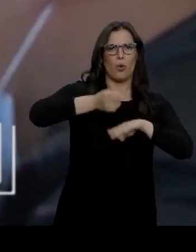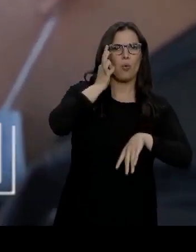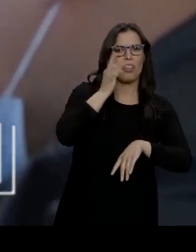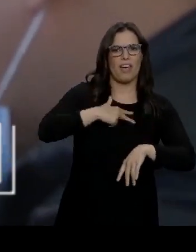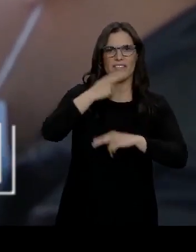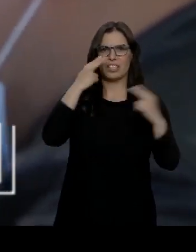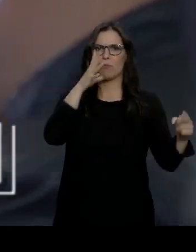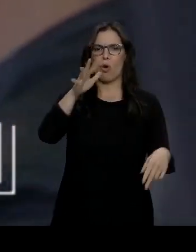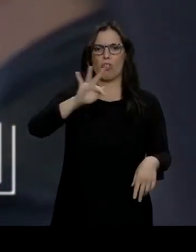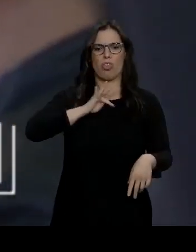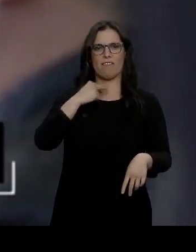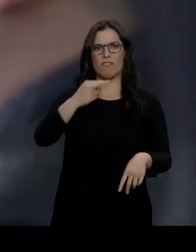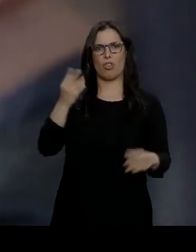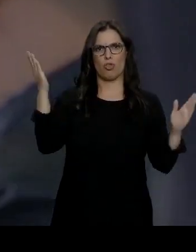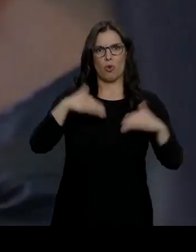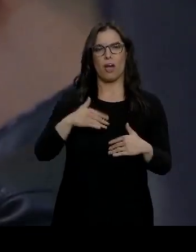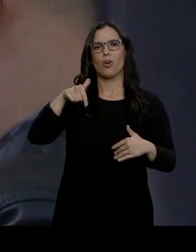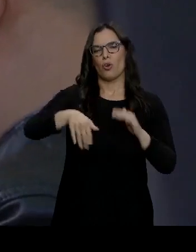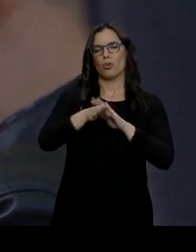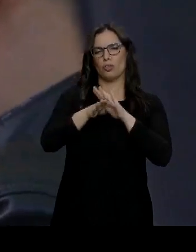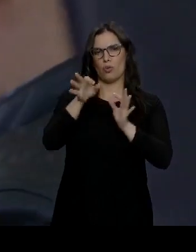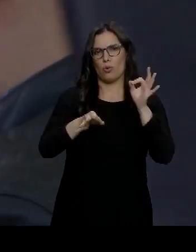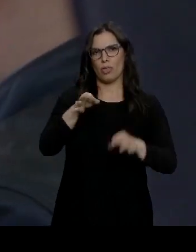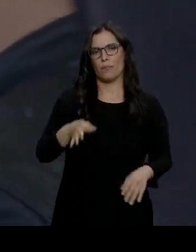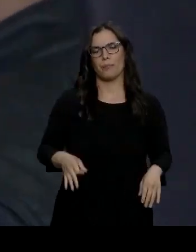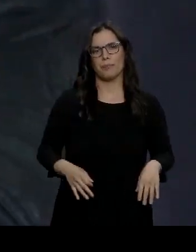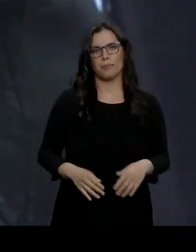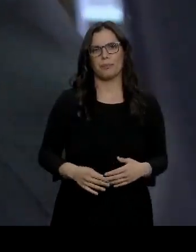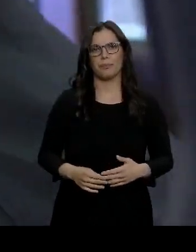turno de palabra. Hoy continúa ese juicio.